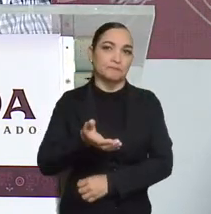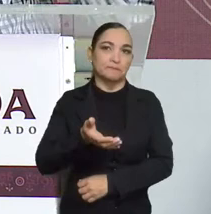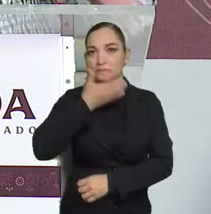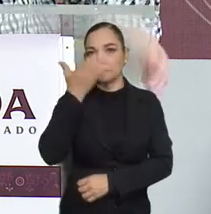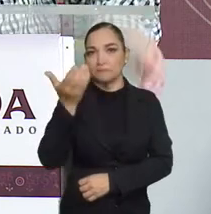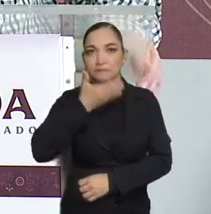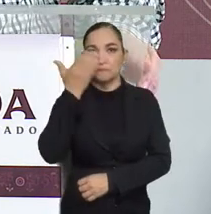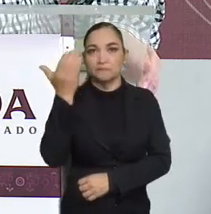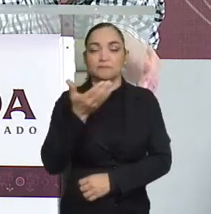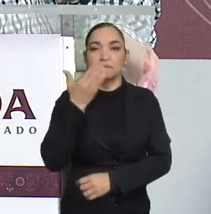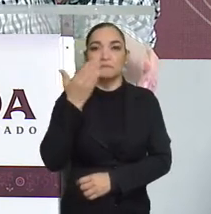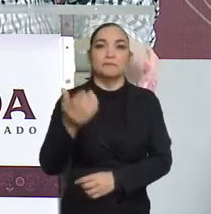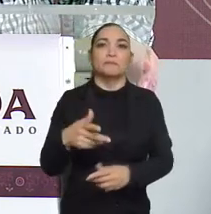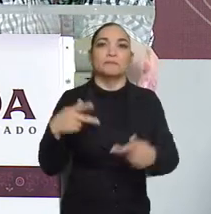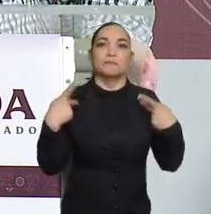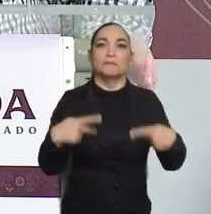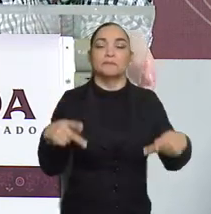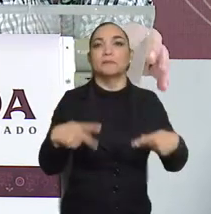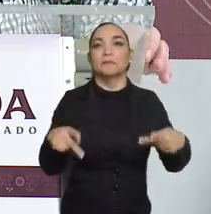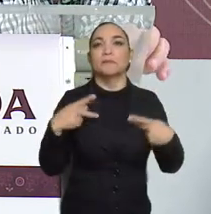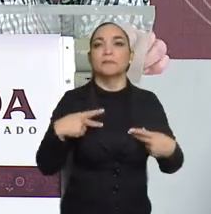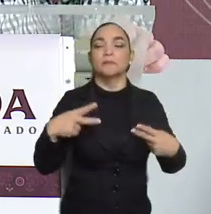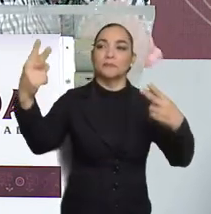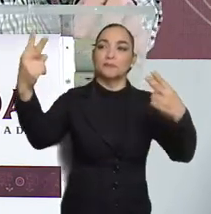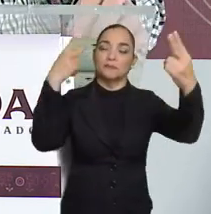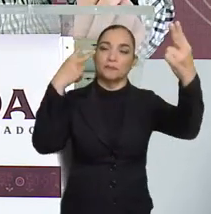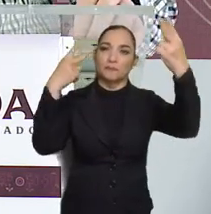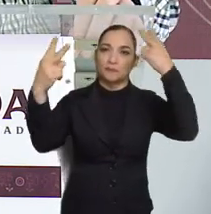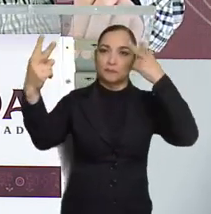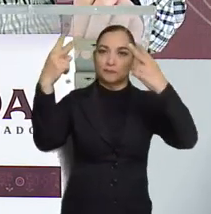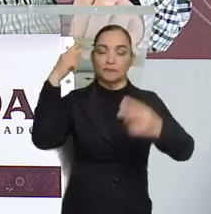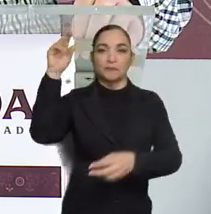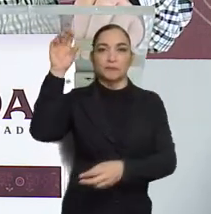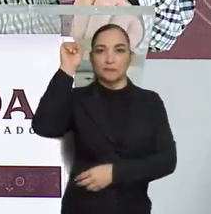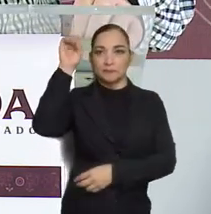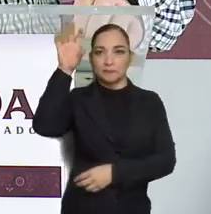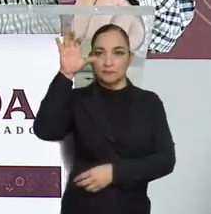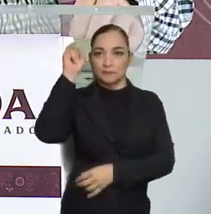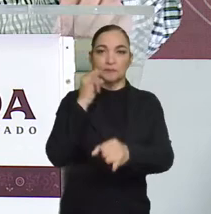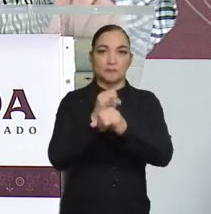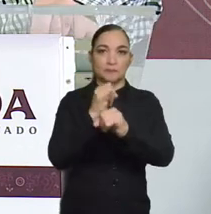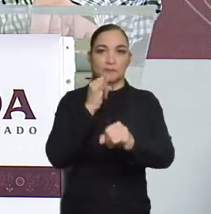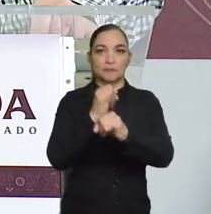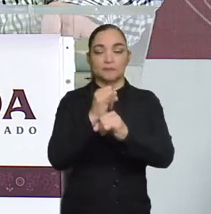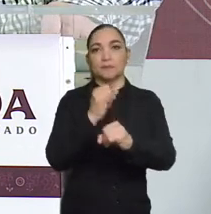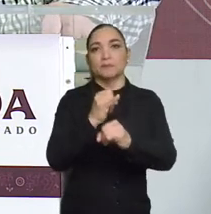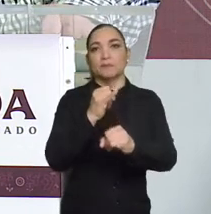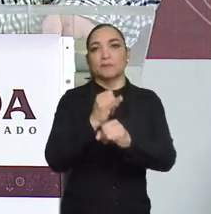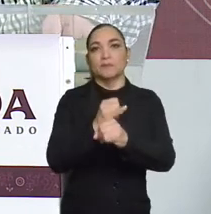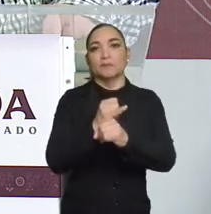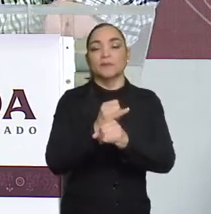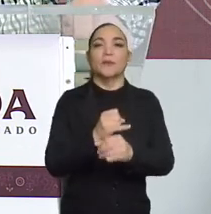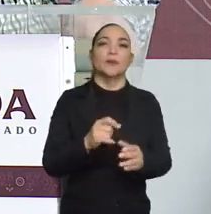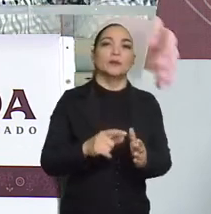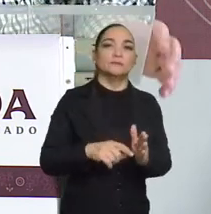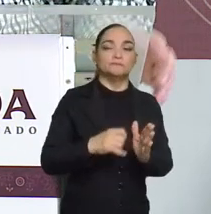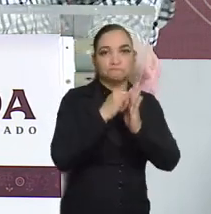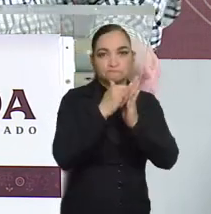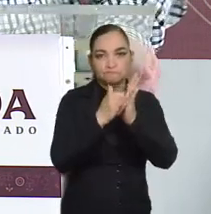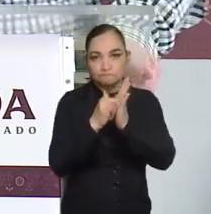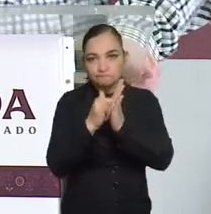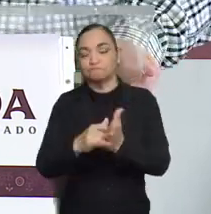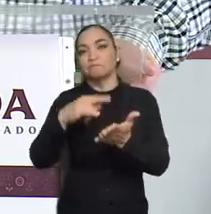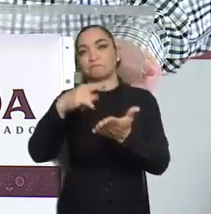a quienes nos siguen por las redes sociales, las plataformas, el internet en general.